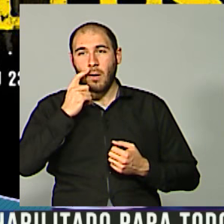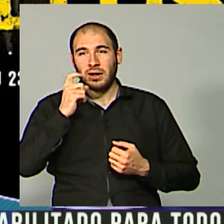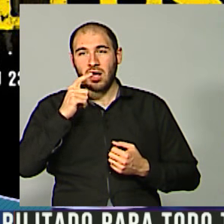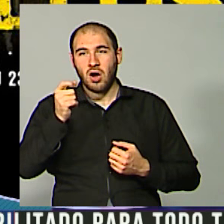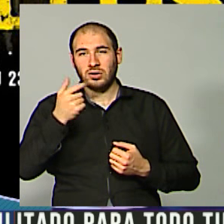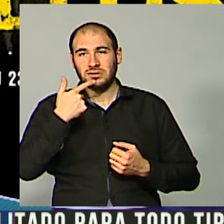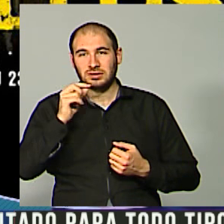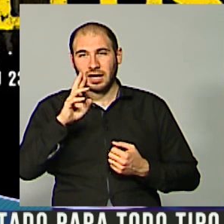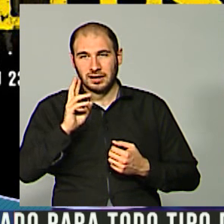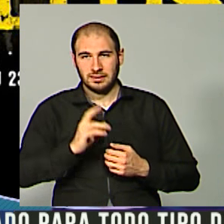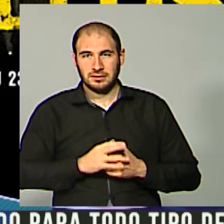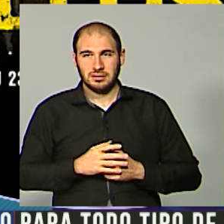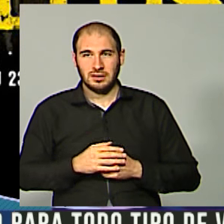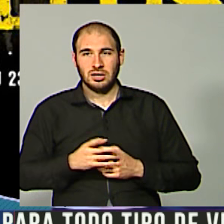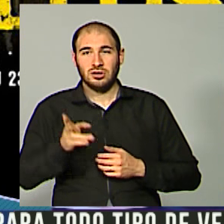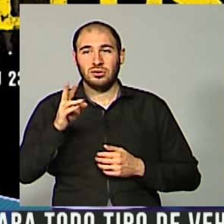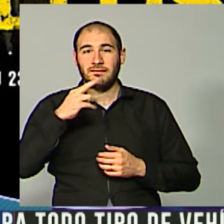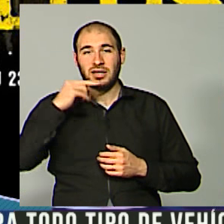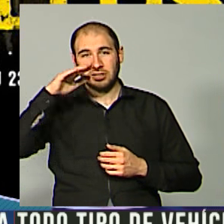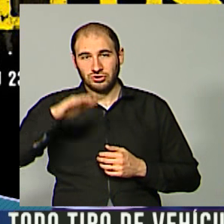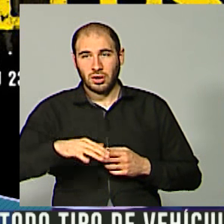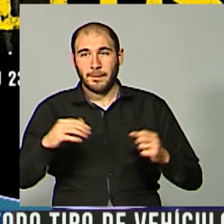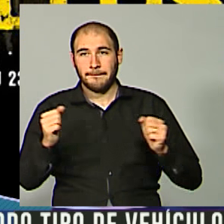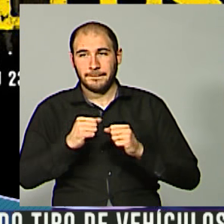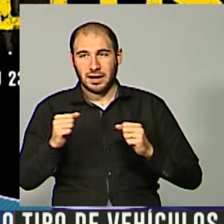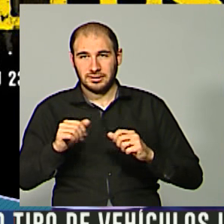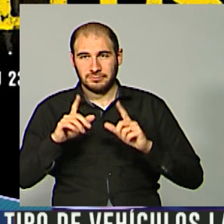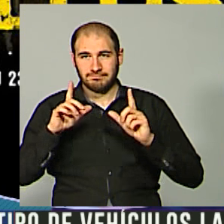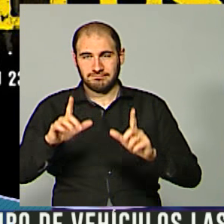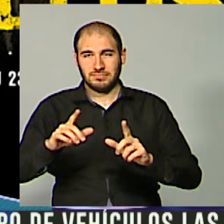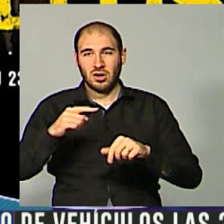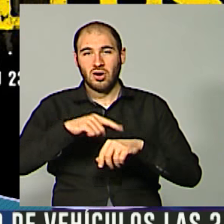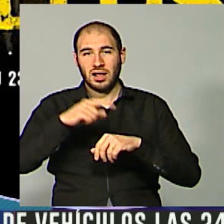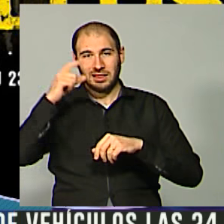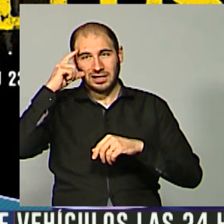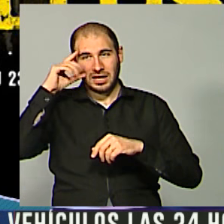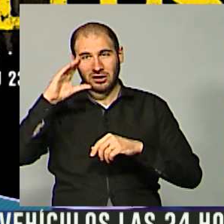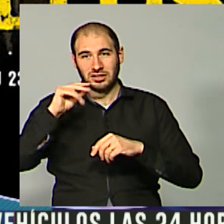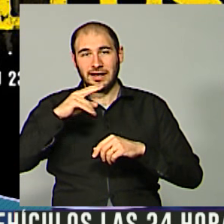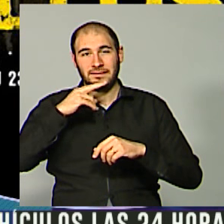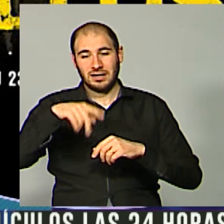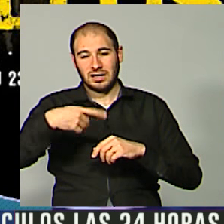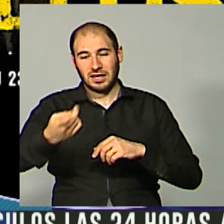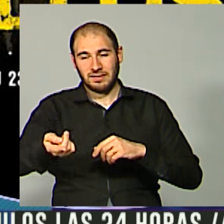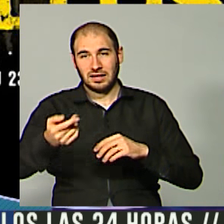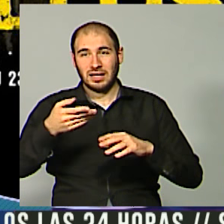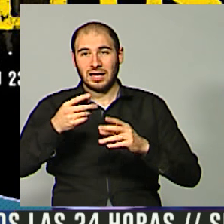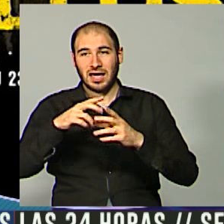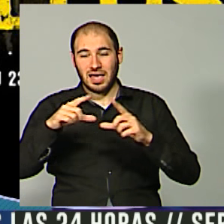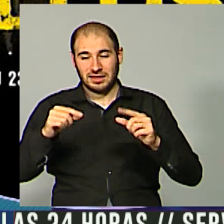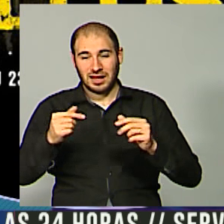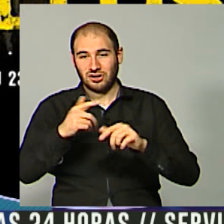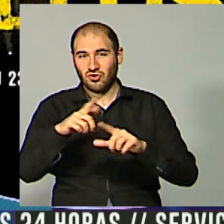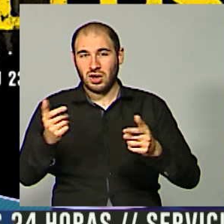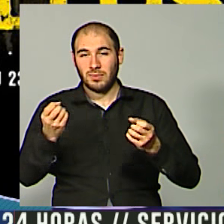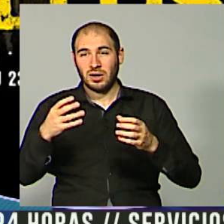Correas. Todos los viernes de mayo estará puesta en escena a partir de las 22. El viernes próximo ya no hay entradas, no hay localidades